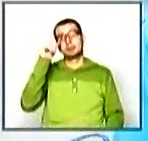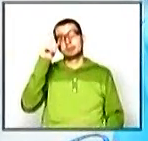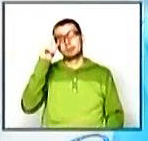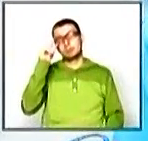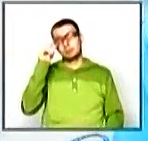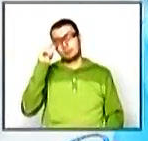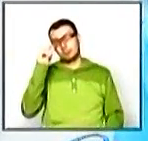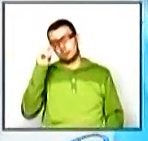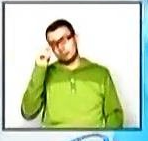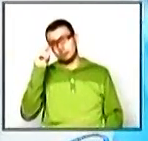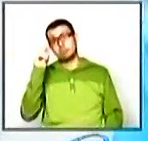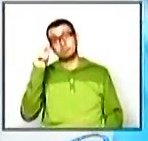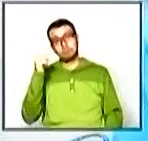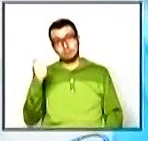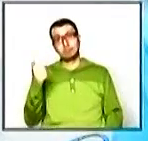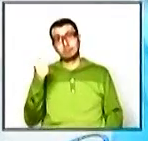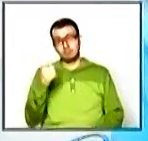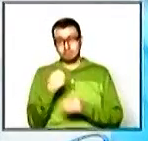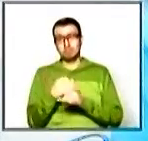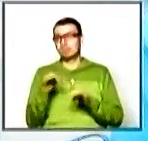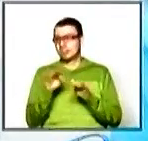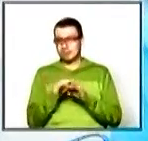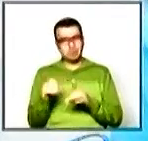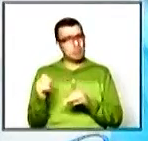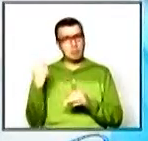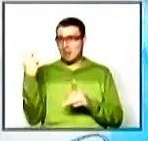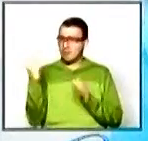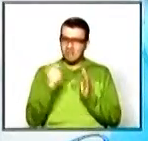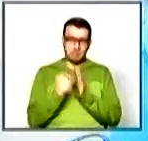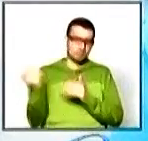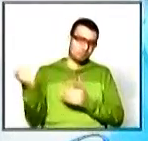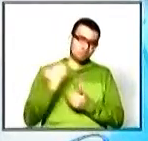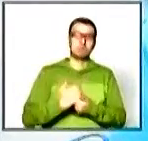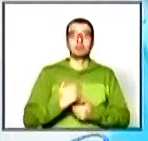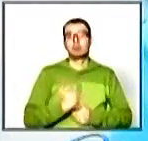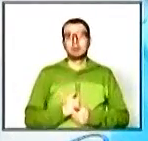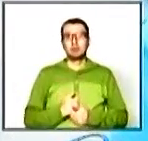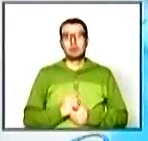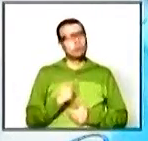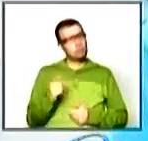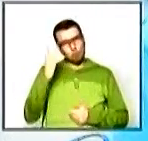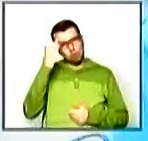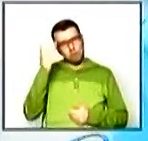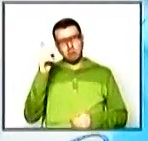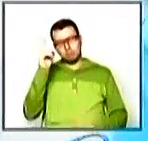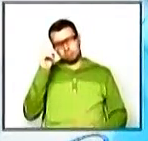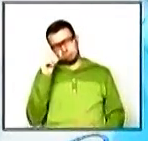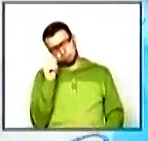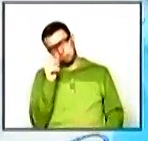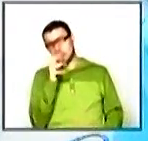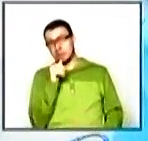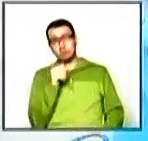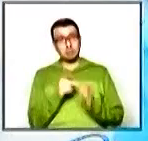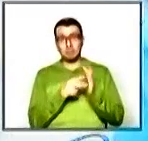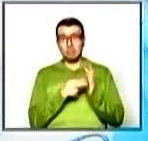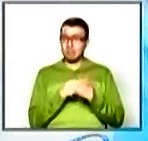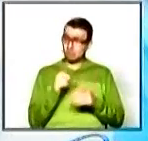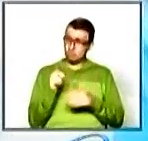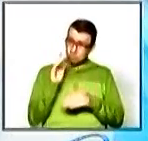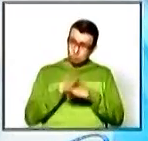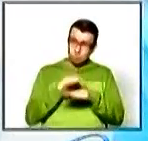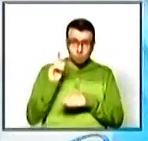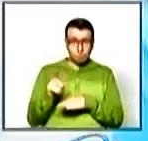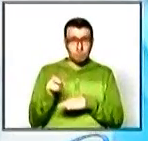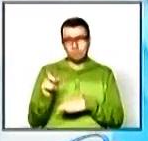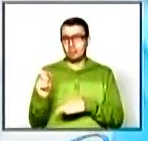Eso es lo primero, sin importar la causa, porque la causa en realidad no es un asunto nuestro como terapeutas, es un asunto del alma. El alma se encargará